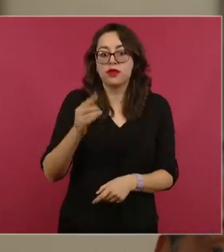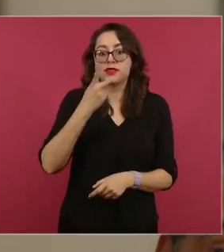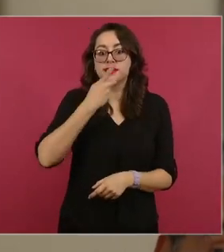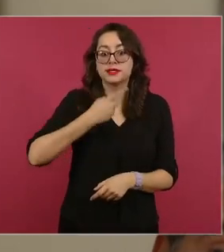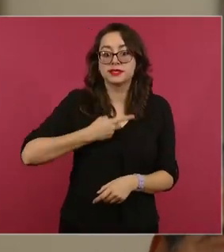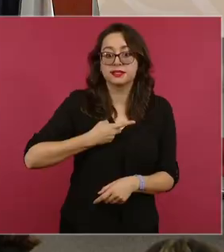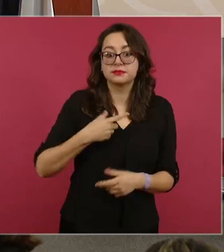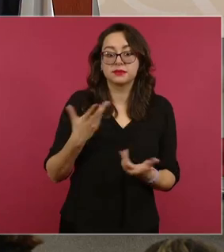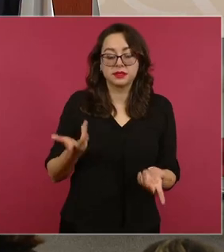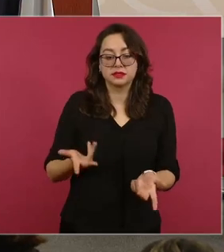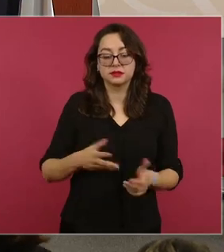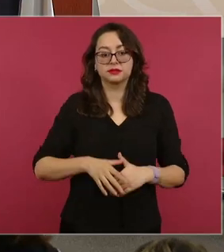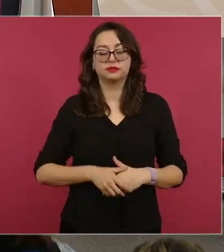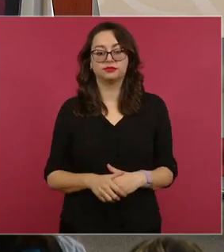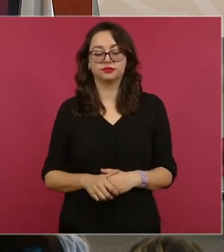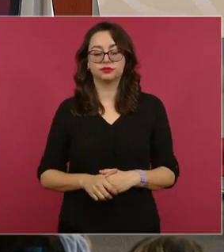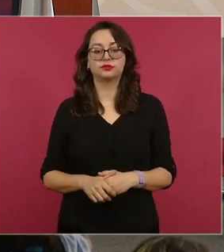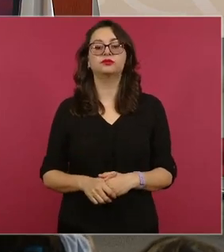a este tema? Sí,